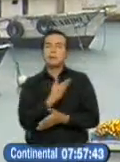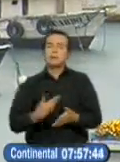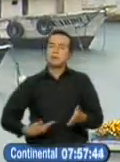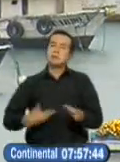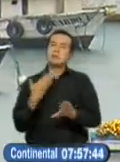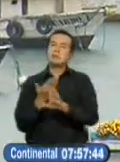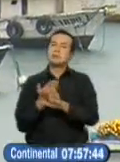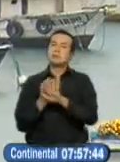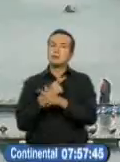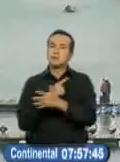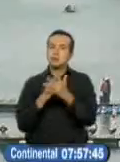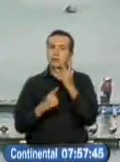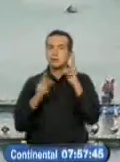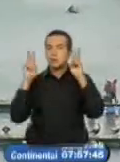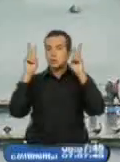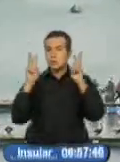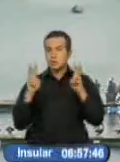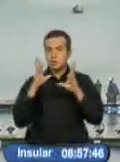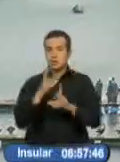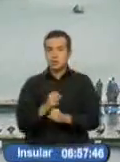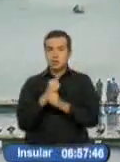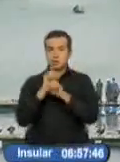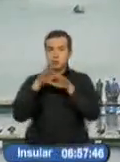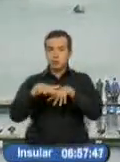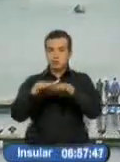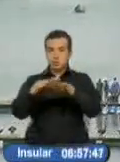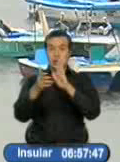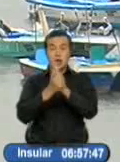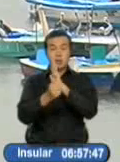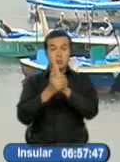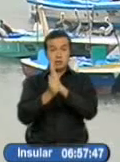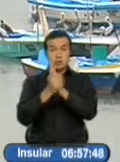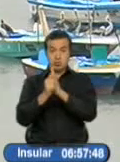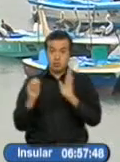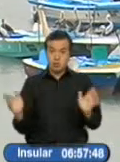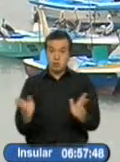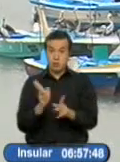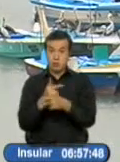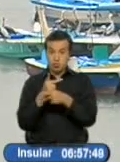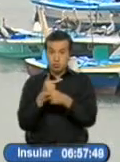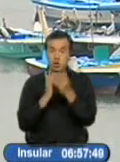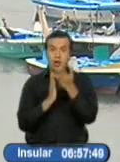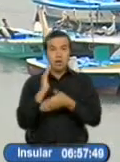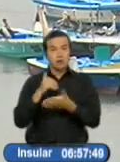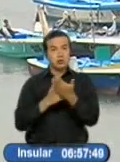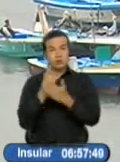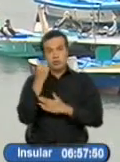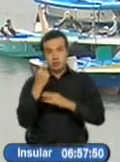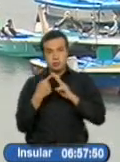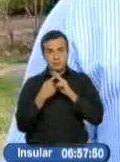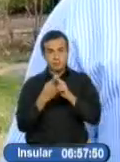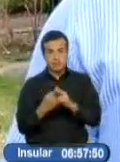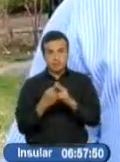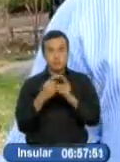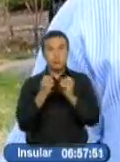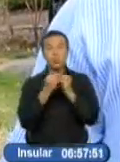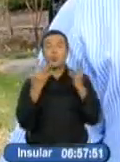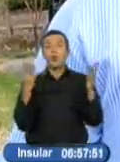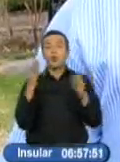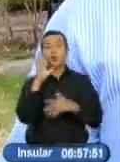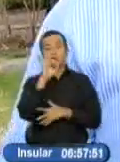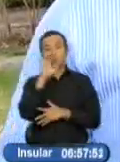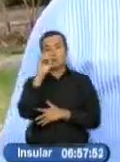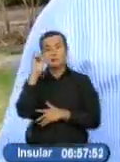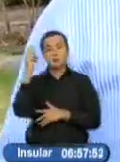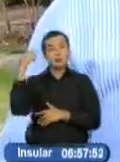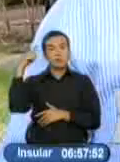sus planteamientos relacionados con seguridad marítima, capacitación, fomento productivo y acceso a créditos. Hay más de 900